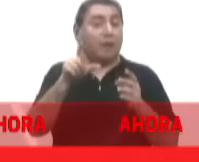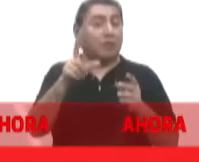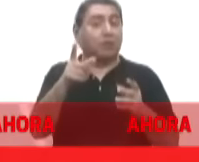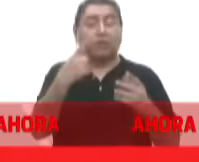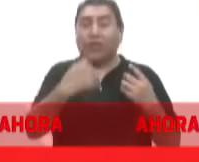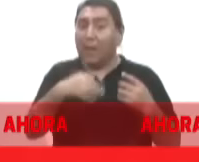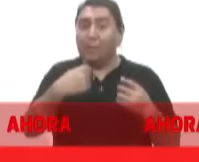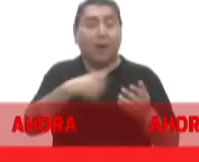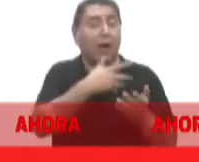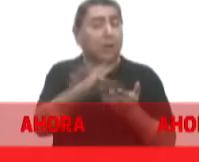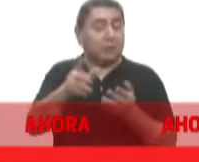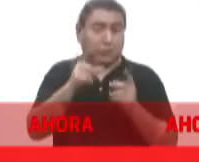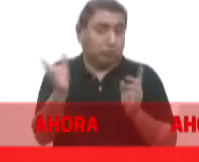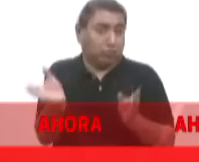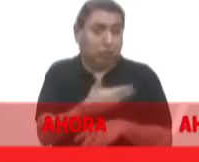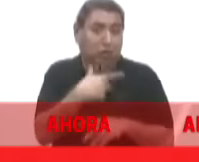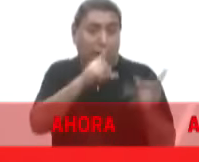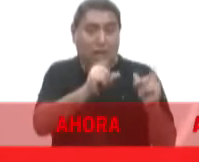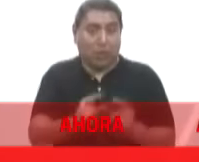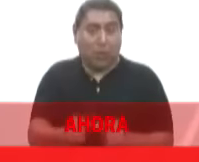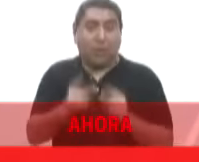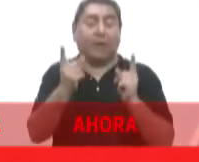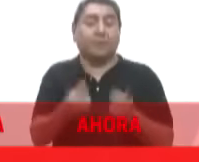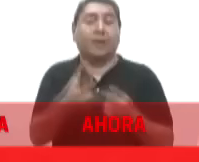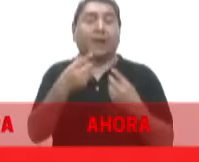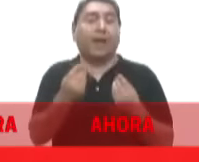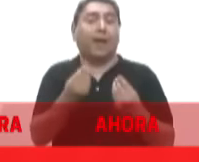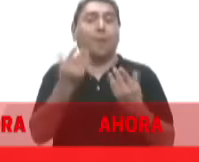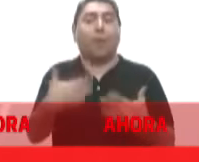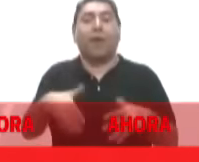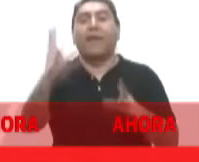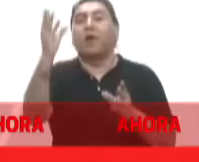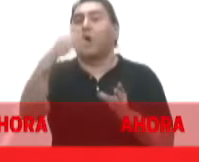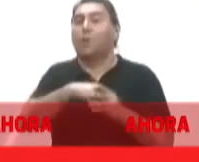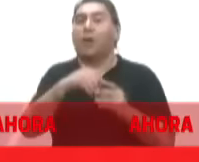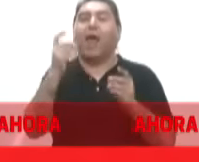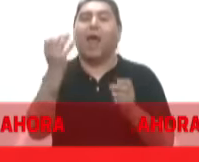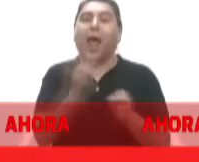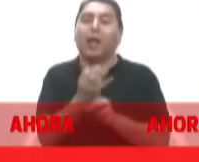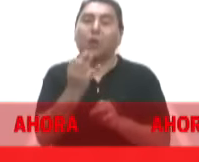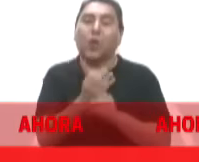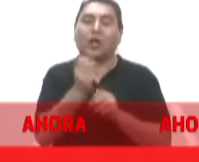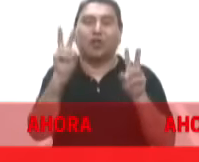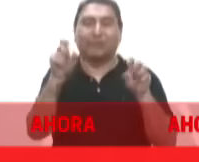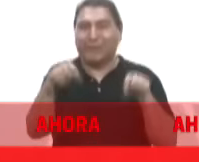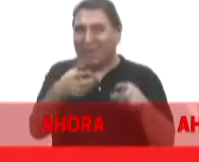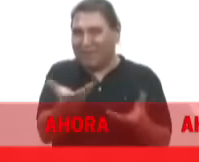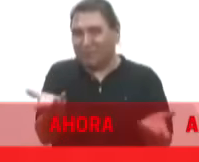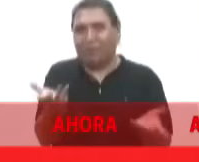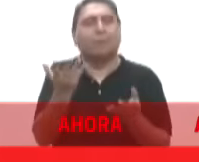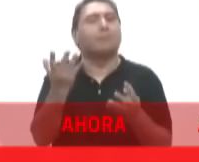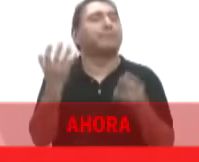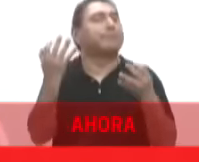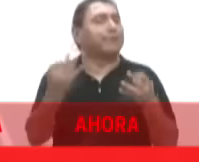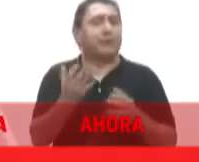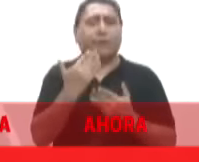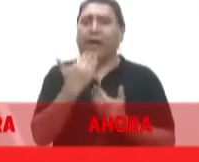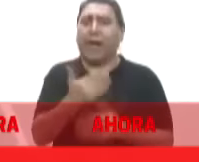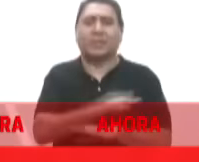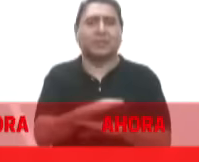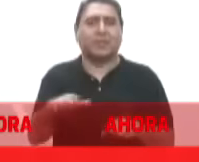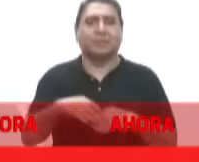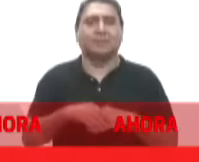voten negativo este artículo están cercenando la posibilidad de que se incorpore la educación a esto. Perfecto, gracias.